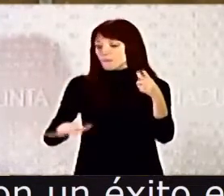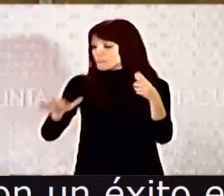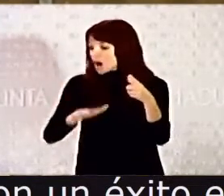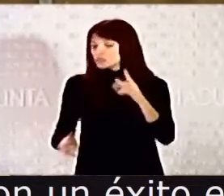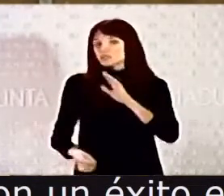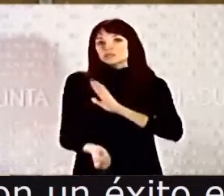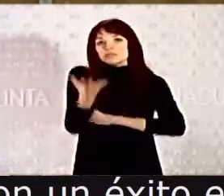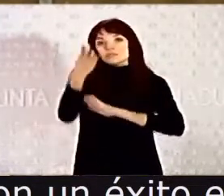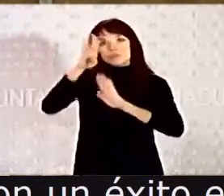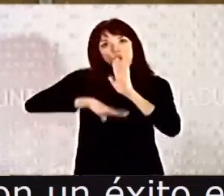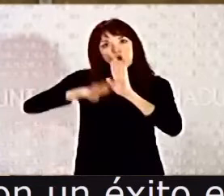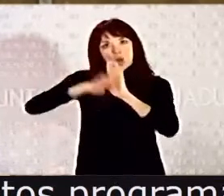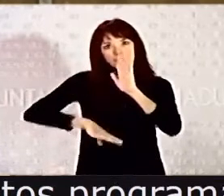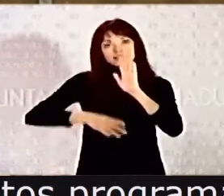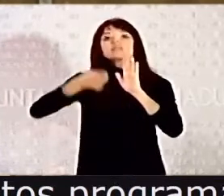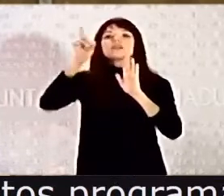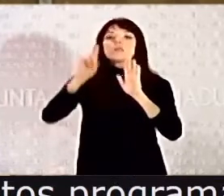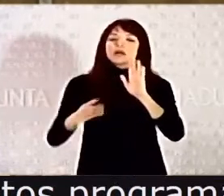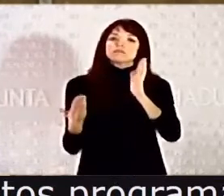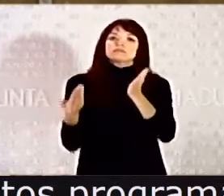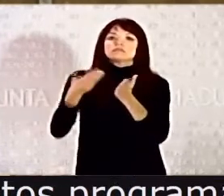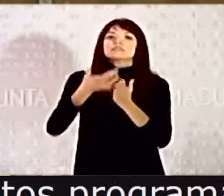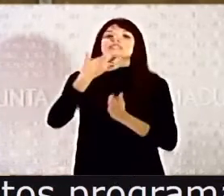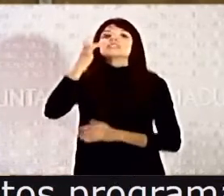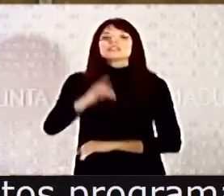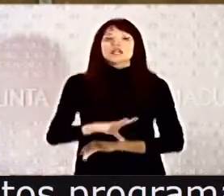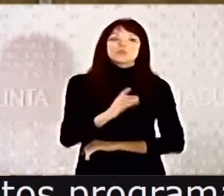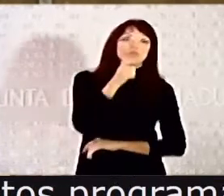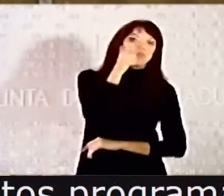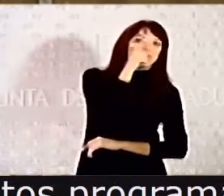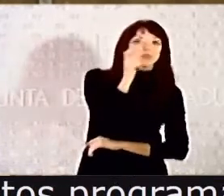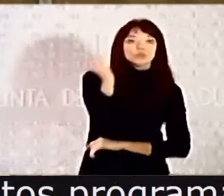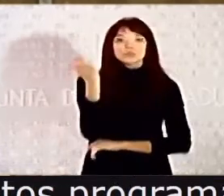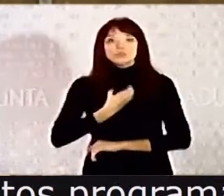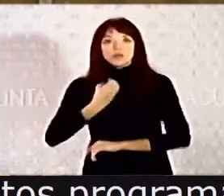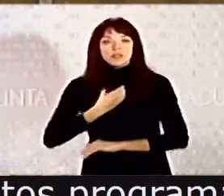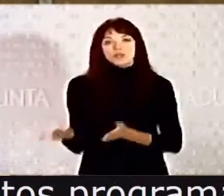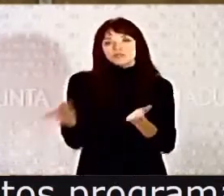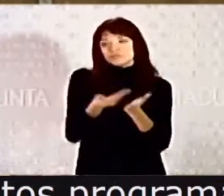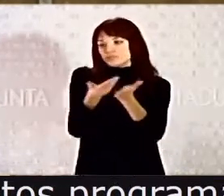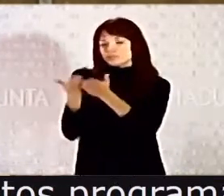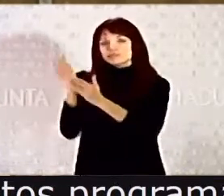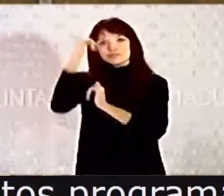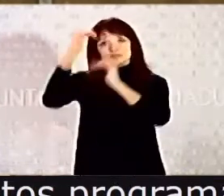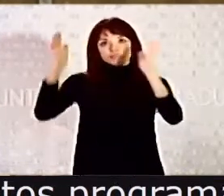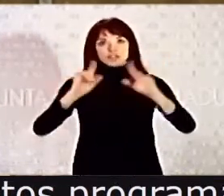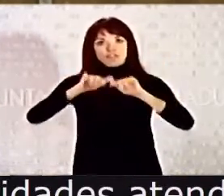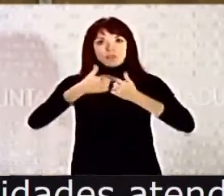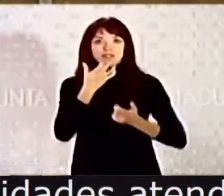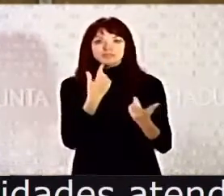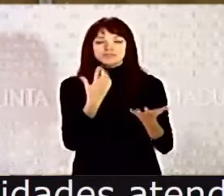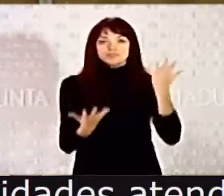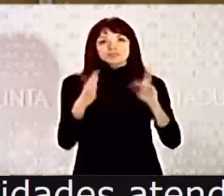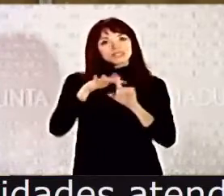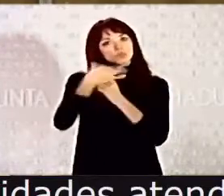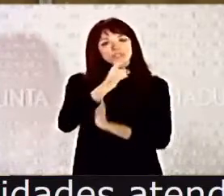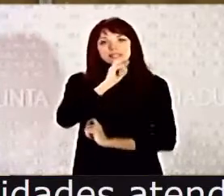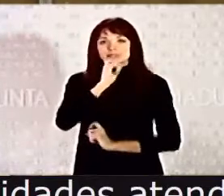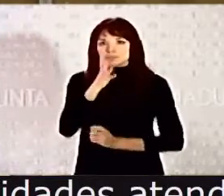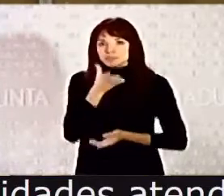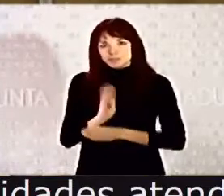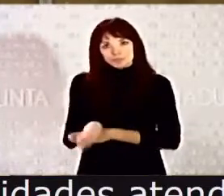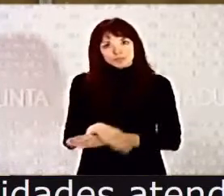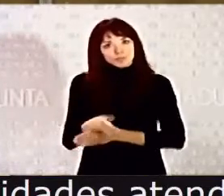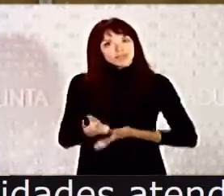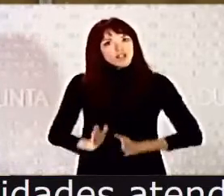programas que solicitan también ayuntamientos y mancomunidades, atender a familias que tienen dificultades para la crianza de los hijos. No